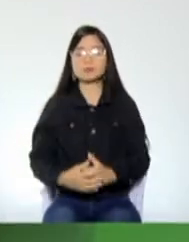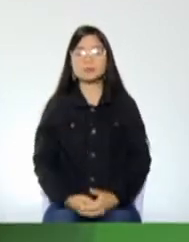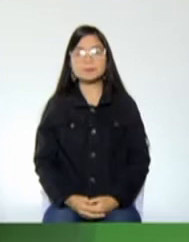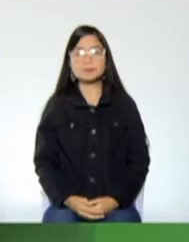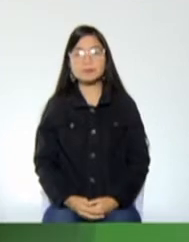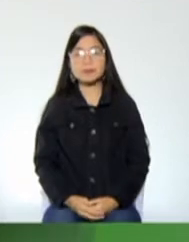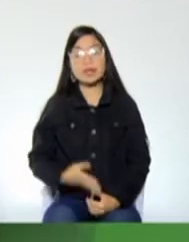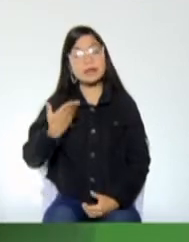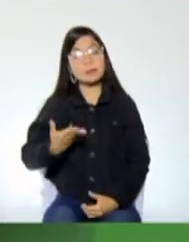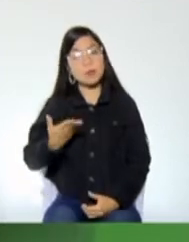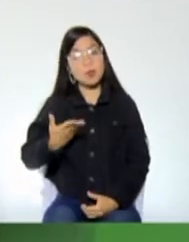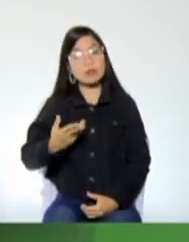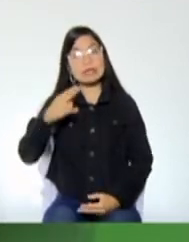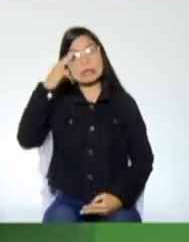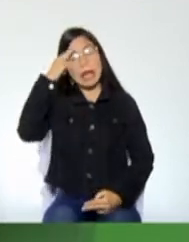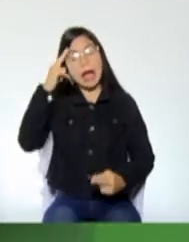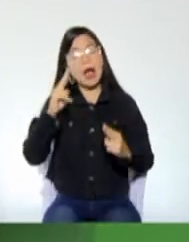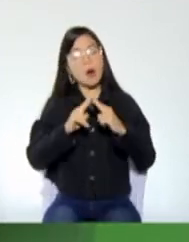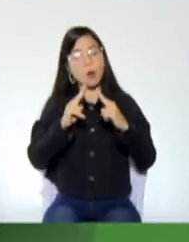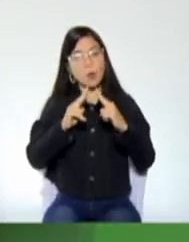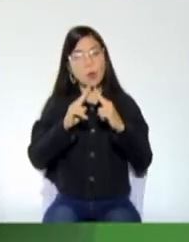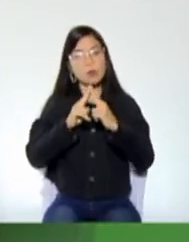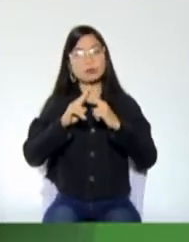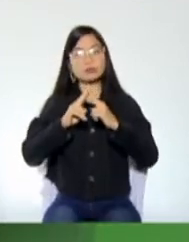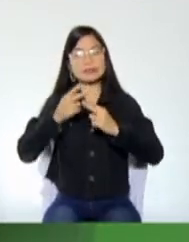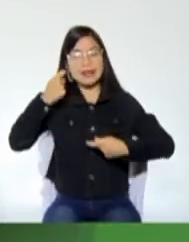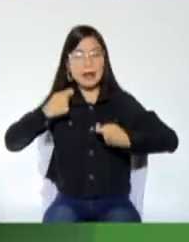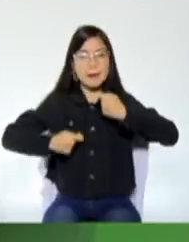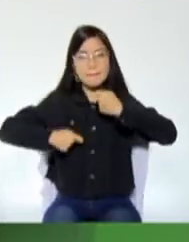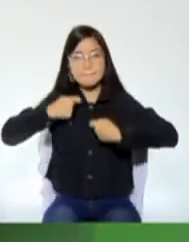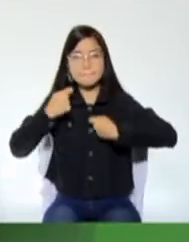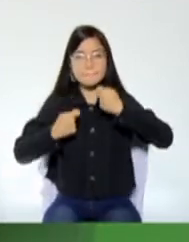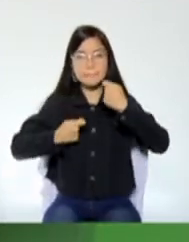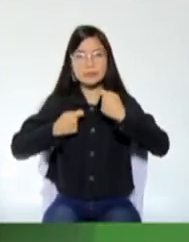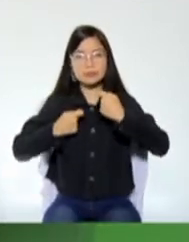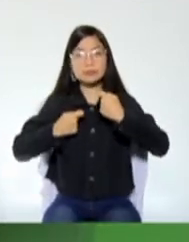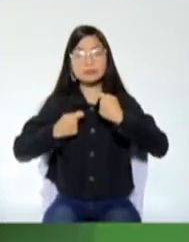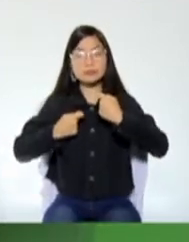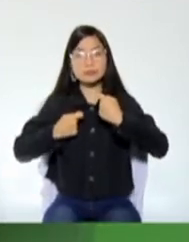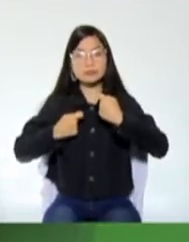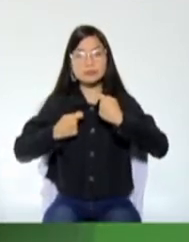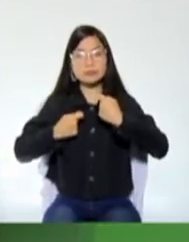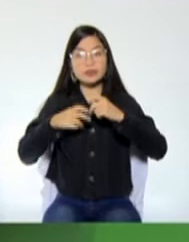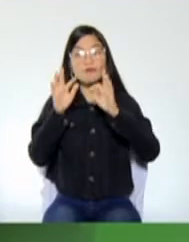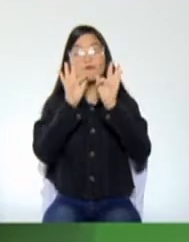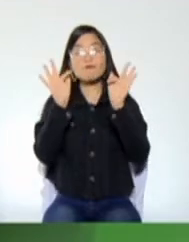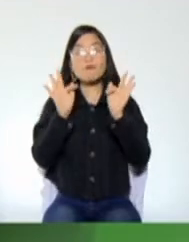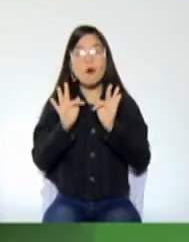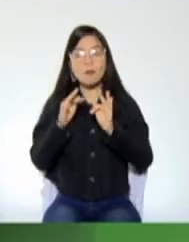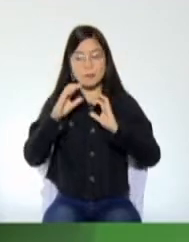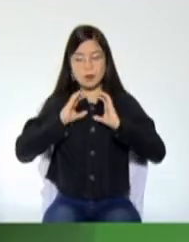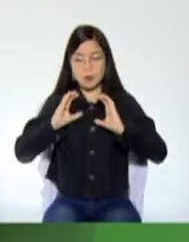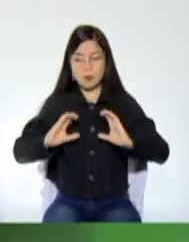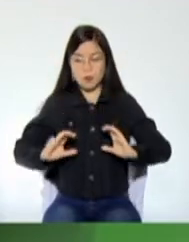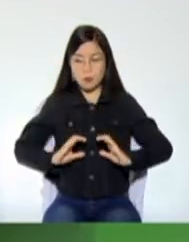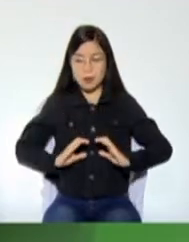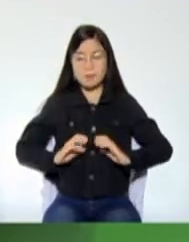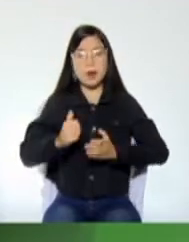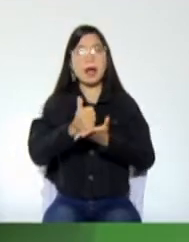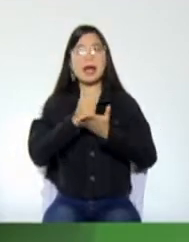manejarlas, porque eso es parte de nuestro día a día. Además, nos ayuda a entendernos entre